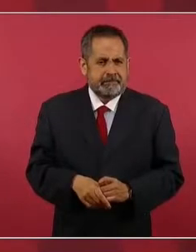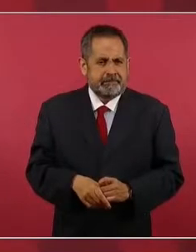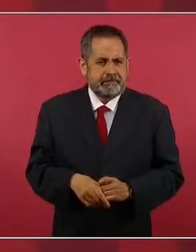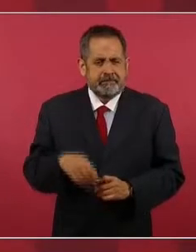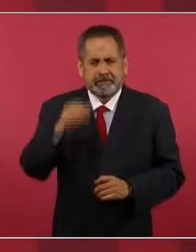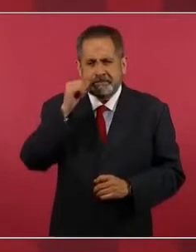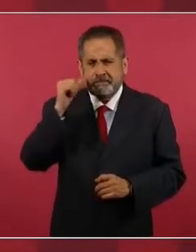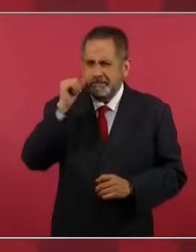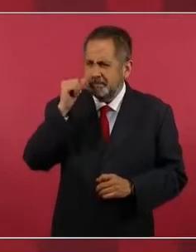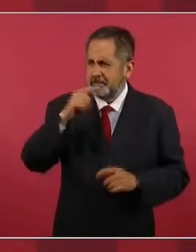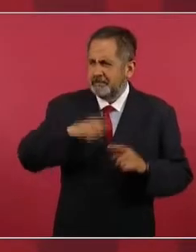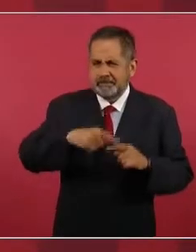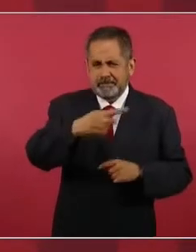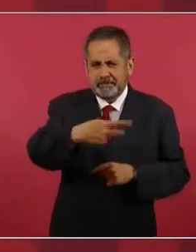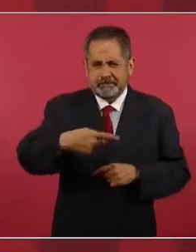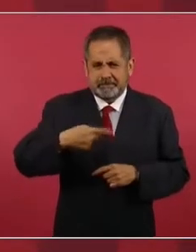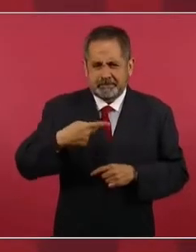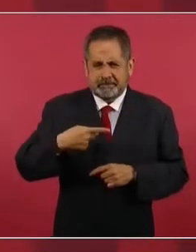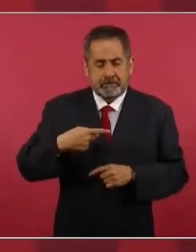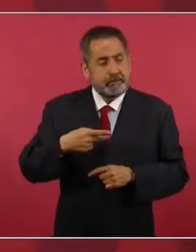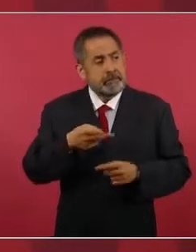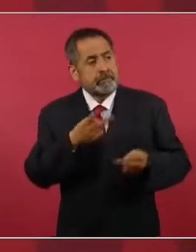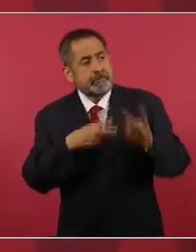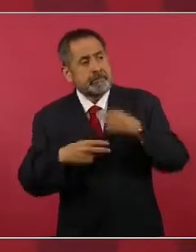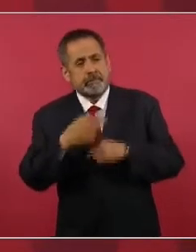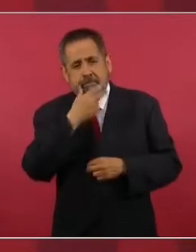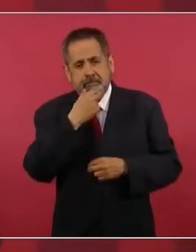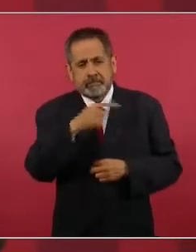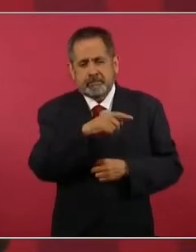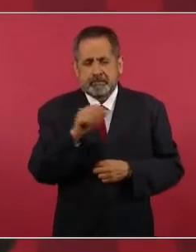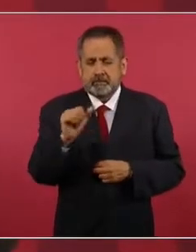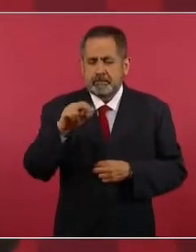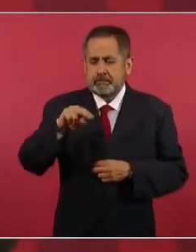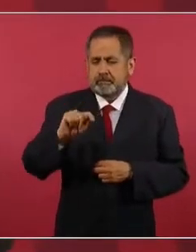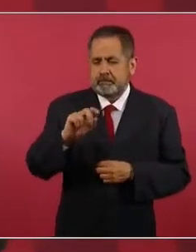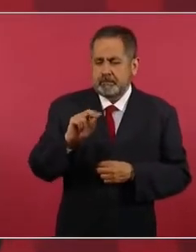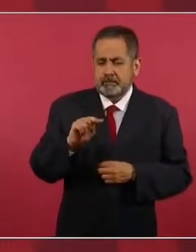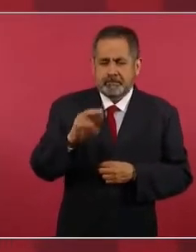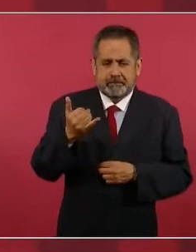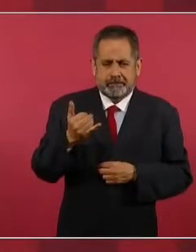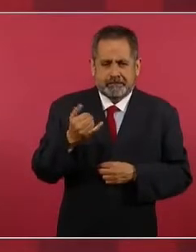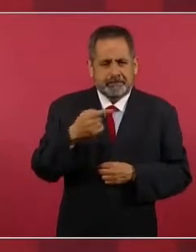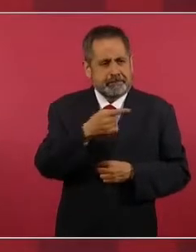me preguntaron de que viene el señor Blinken